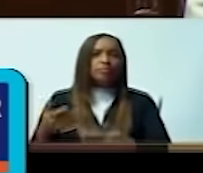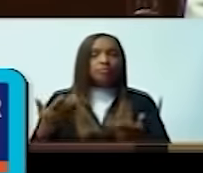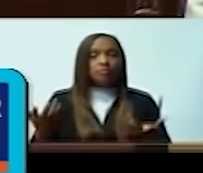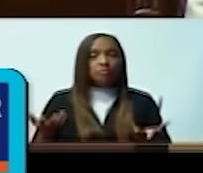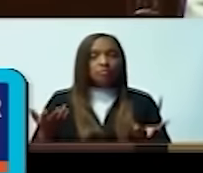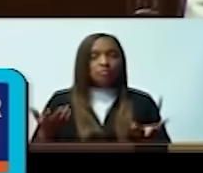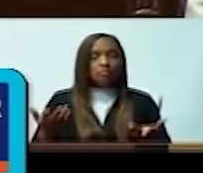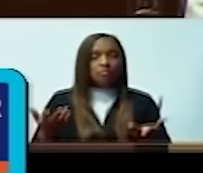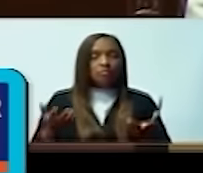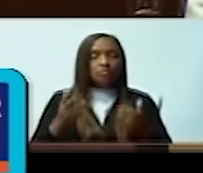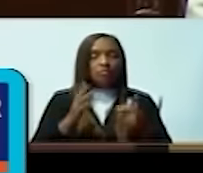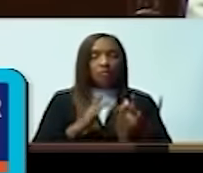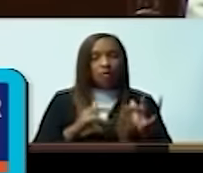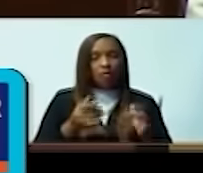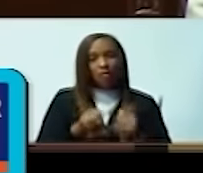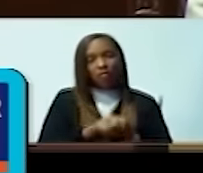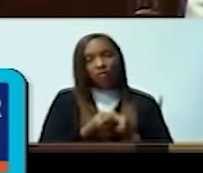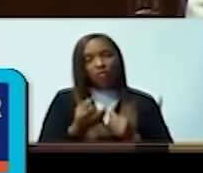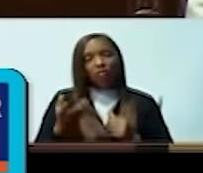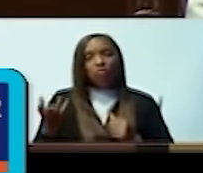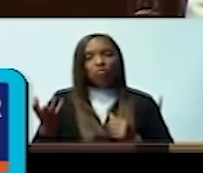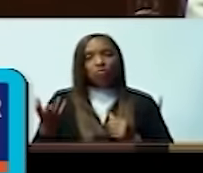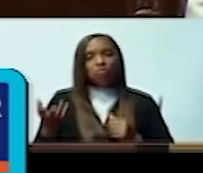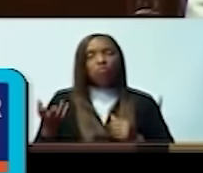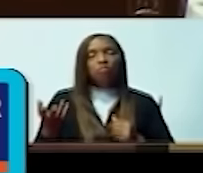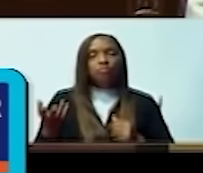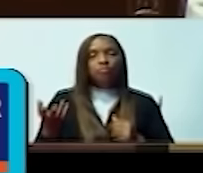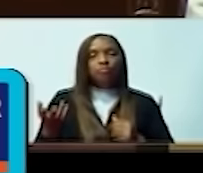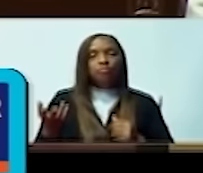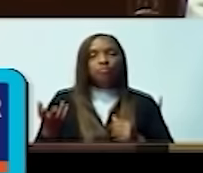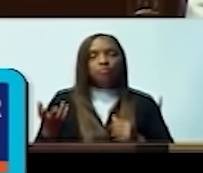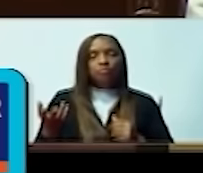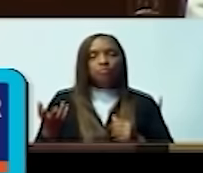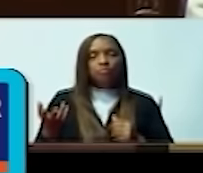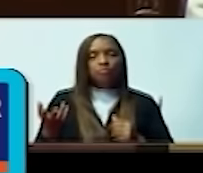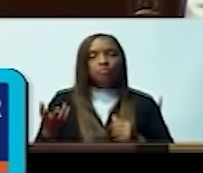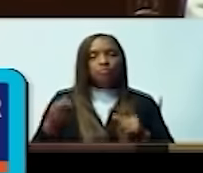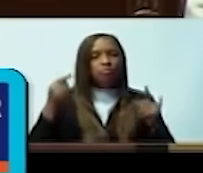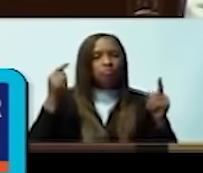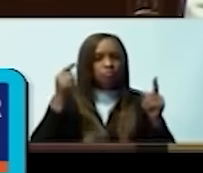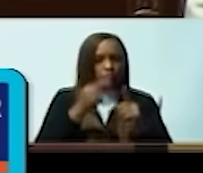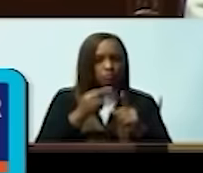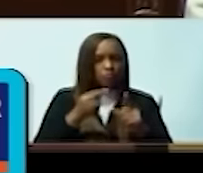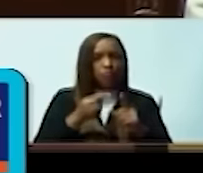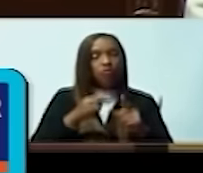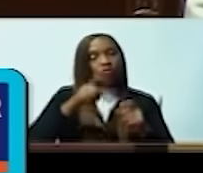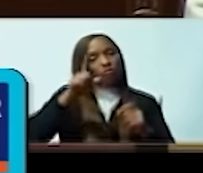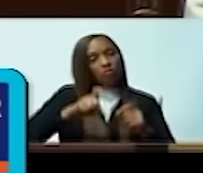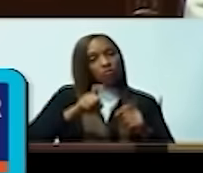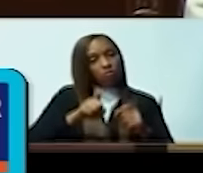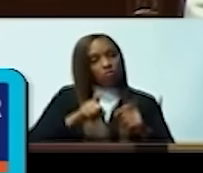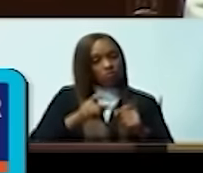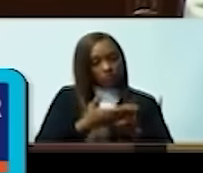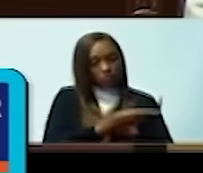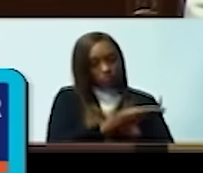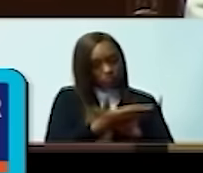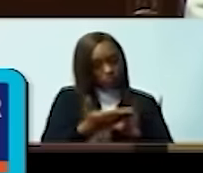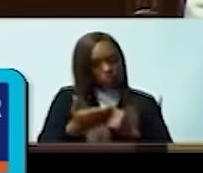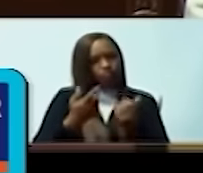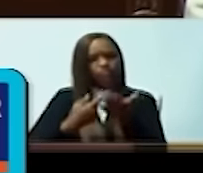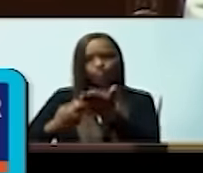que se quieren consensuar y o socializar